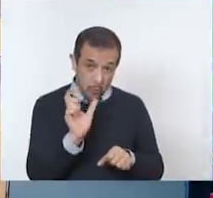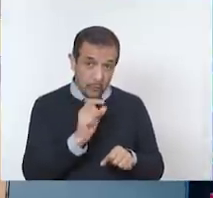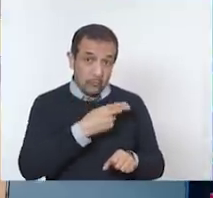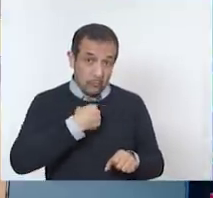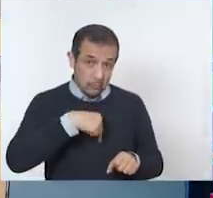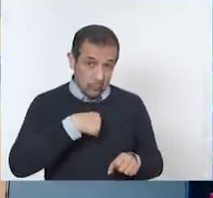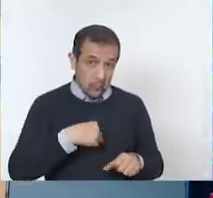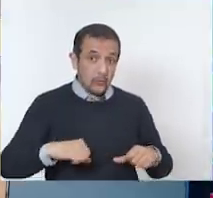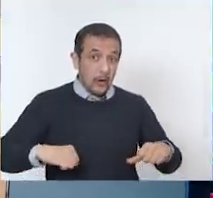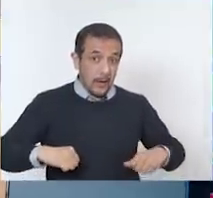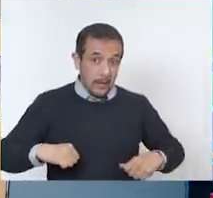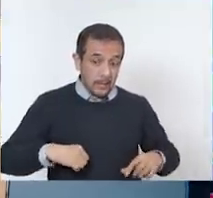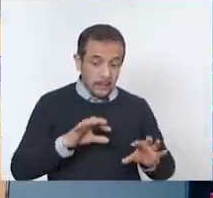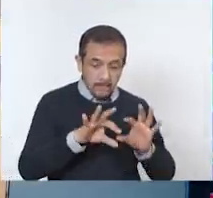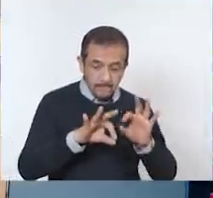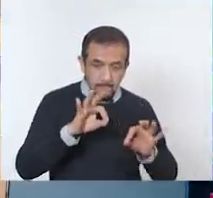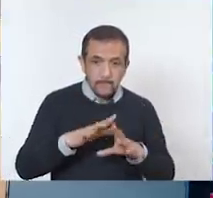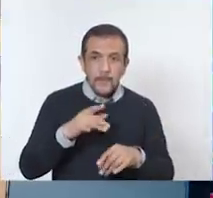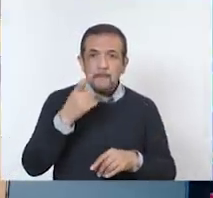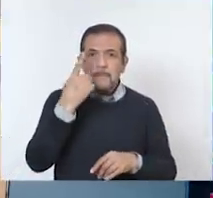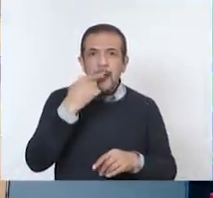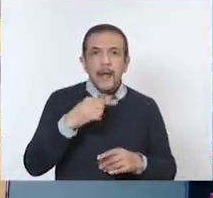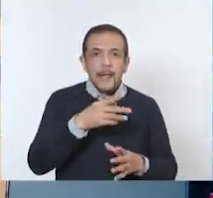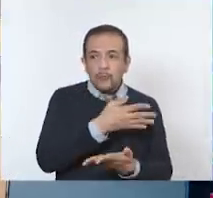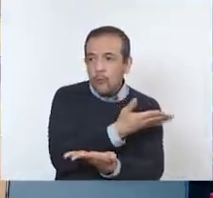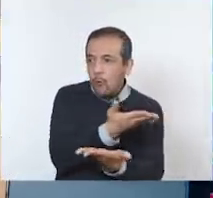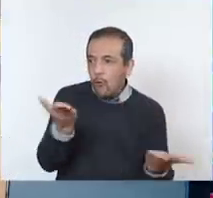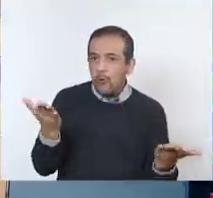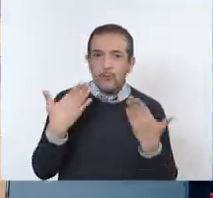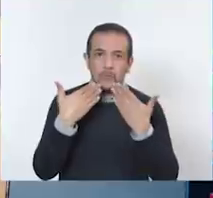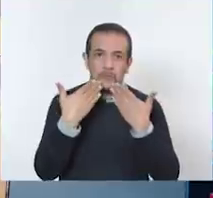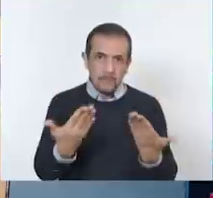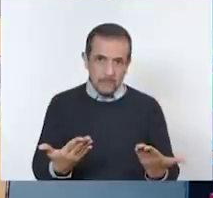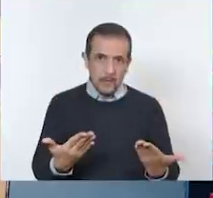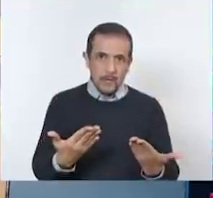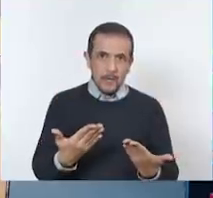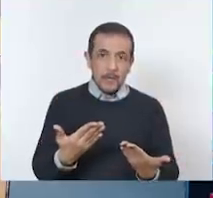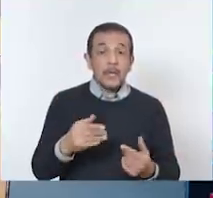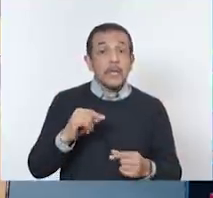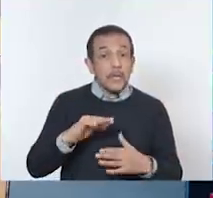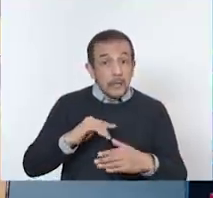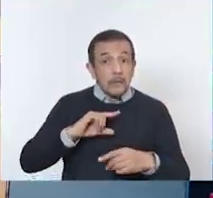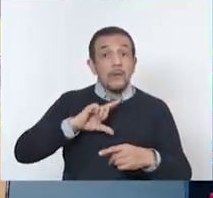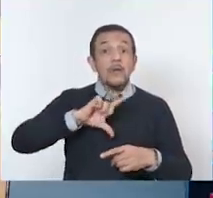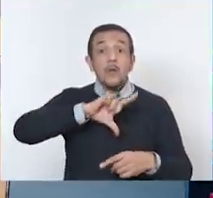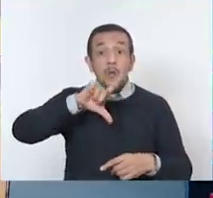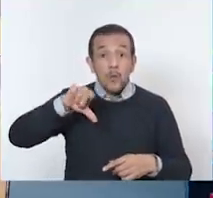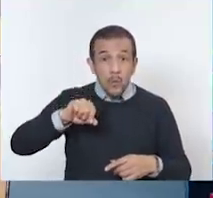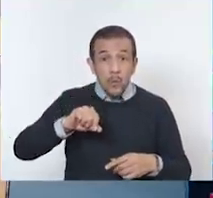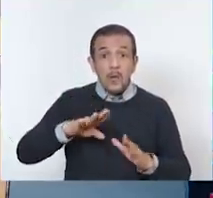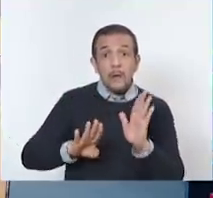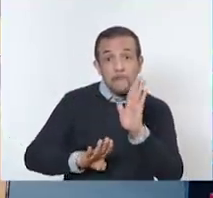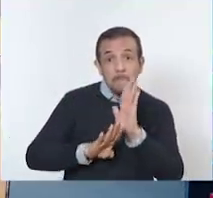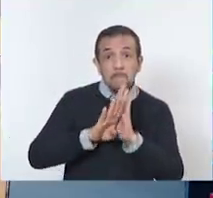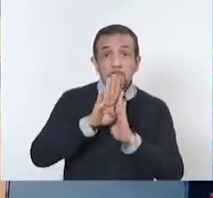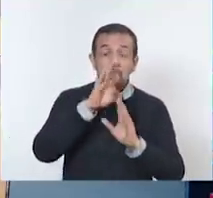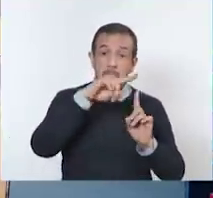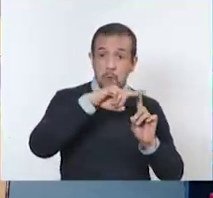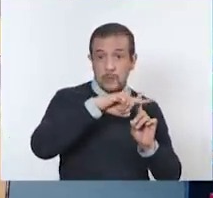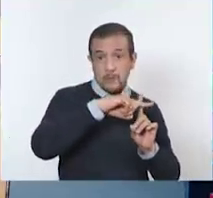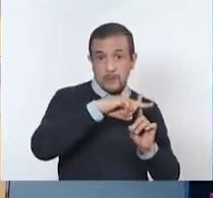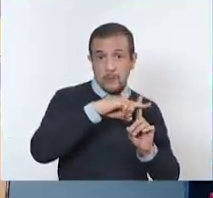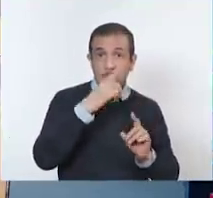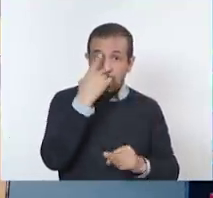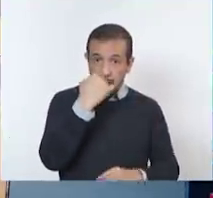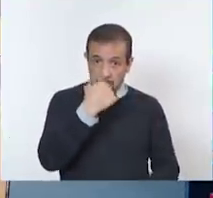acción, siempre debe de pensar en el bien de todos. Y eso hará que las consecuencias sean positivas, no solo